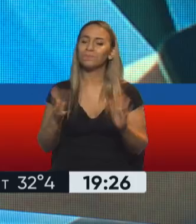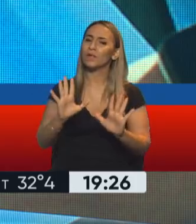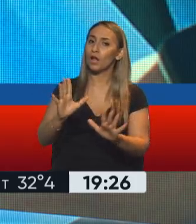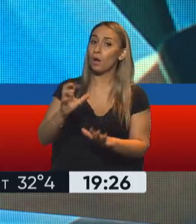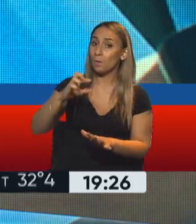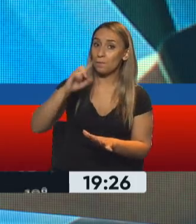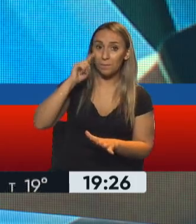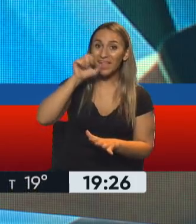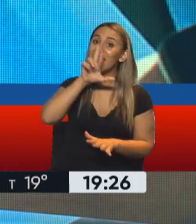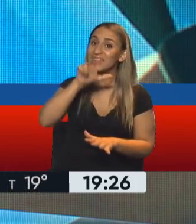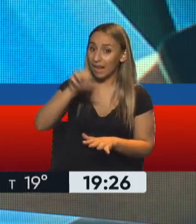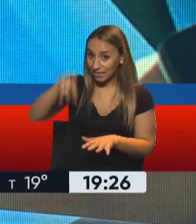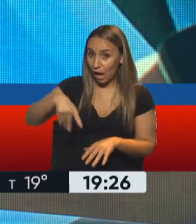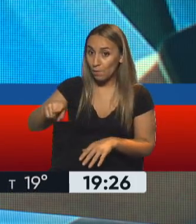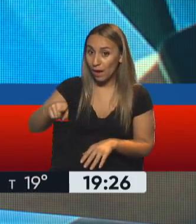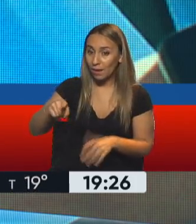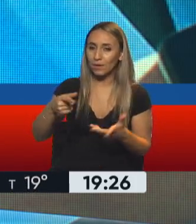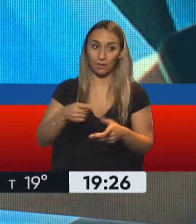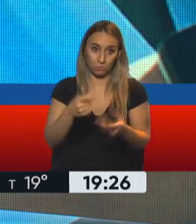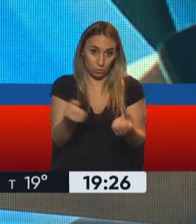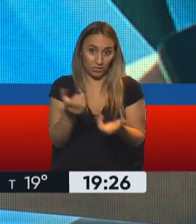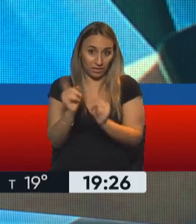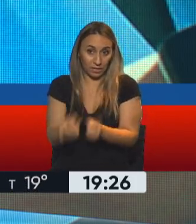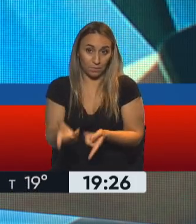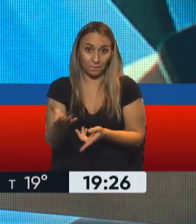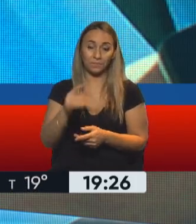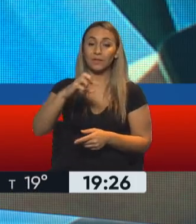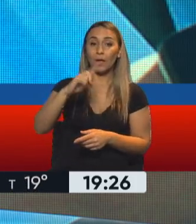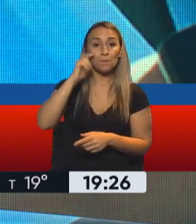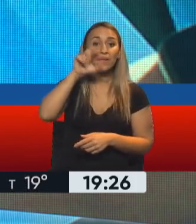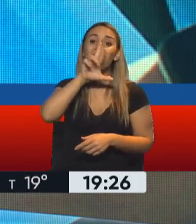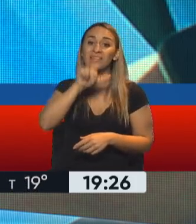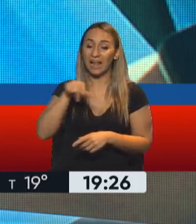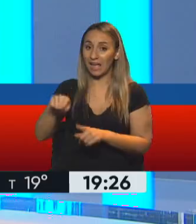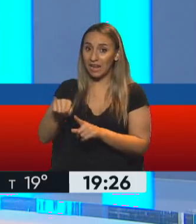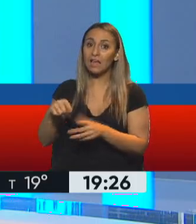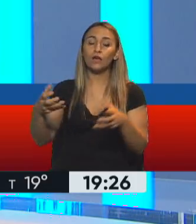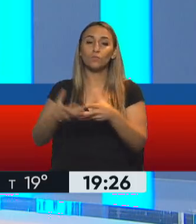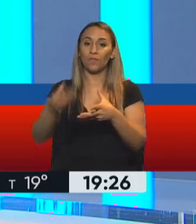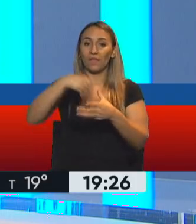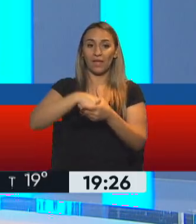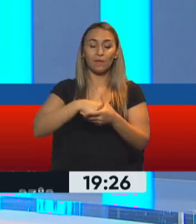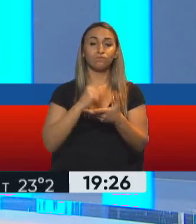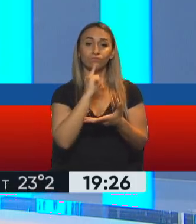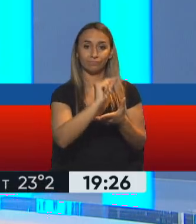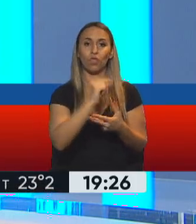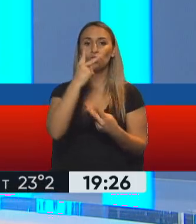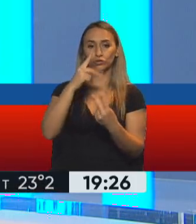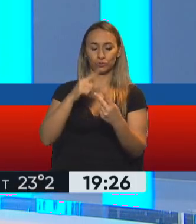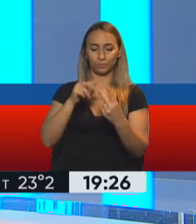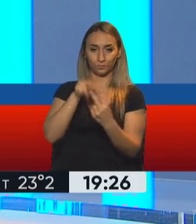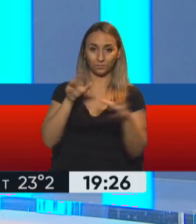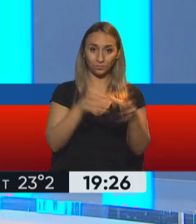en el lugar, porque claro, cobra relevancia lo que dicen aquí. Luis Tagliapietra, además de ser familiar, es uno de los querellantes. Exactamente, hay dos querellas, una la